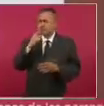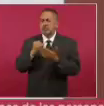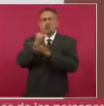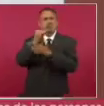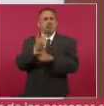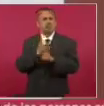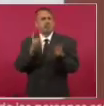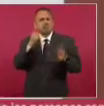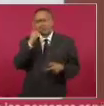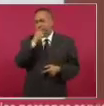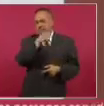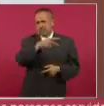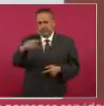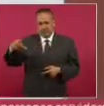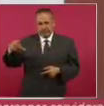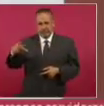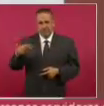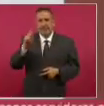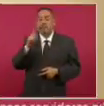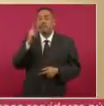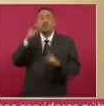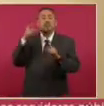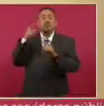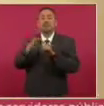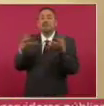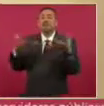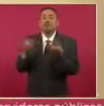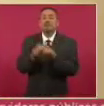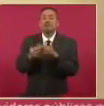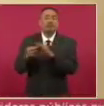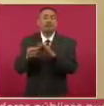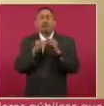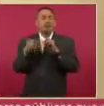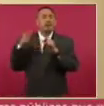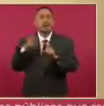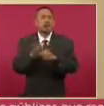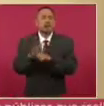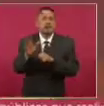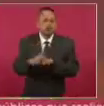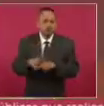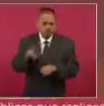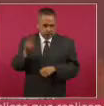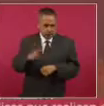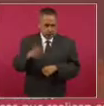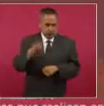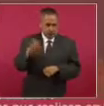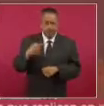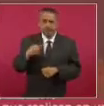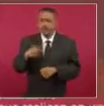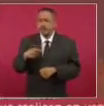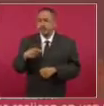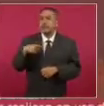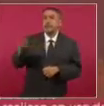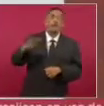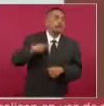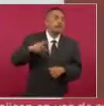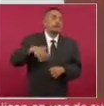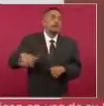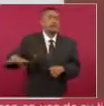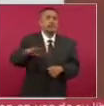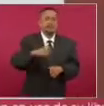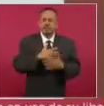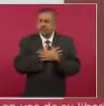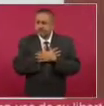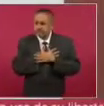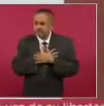demócratas, pero nos debe unir siempre, y eso es lo que estamos demostrando, el amor al pueblo y